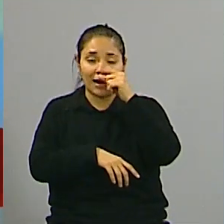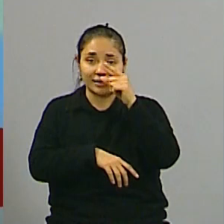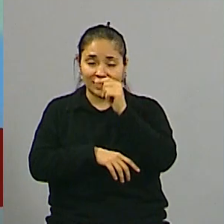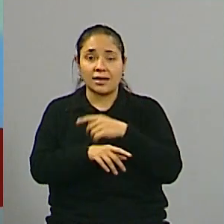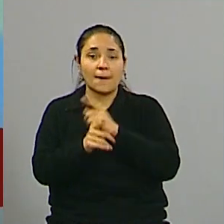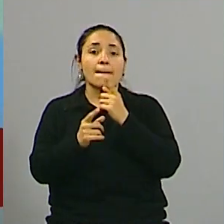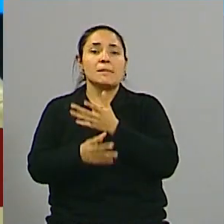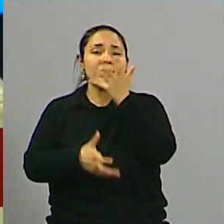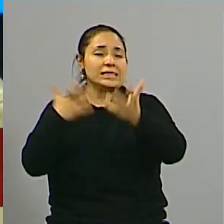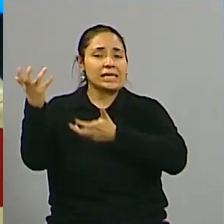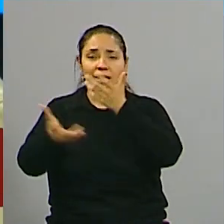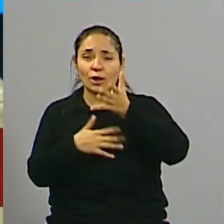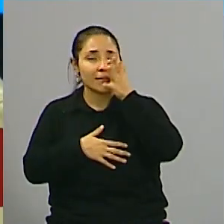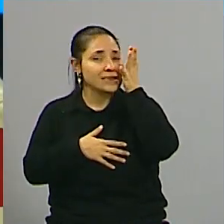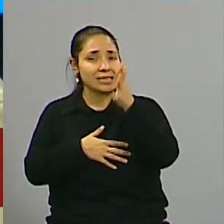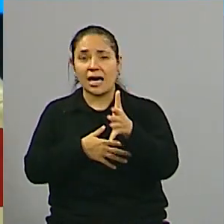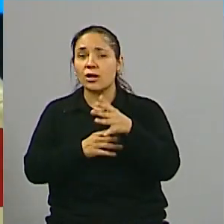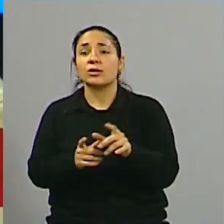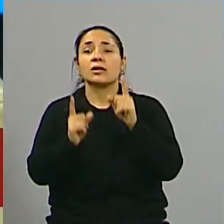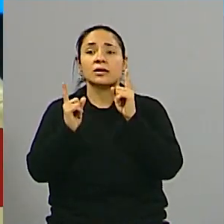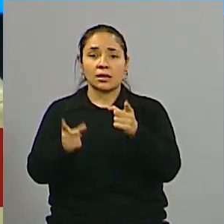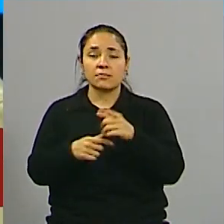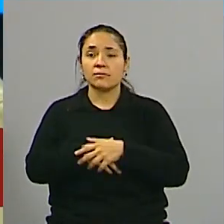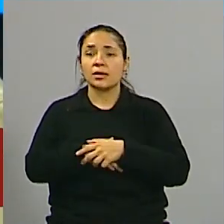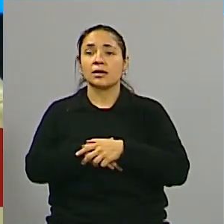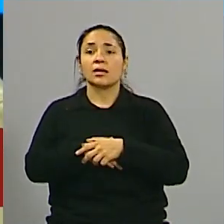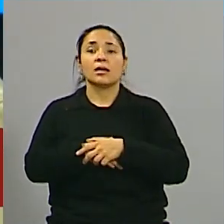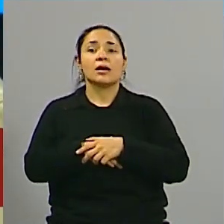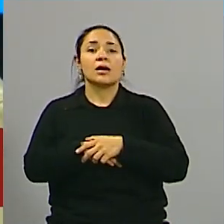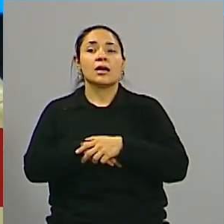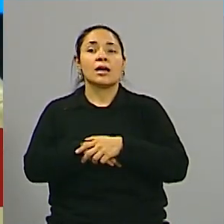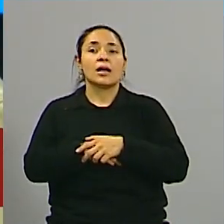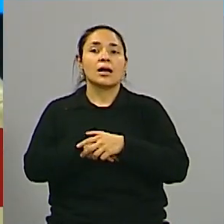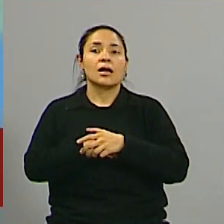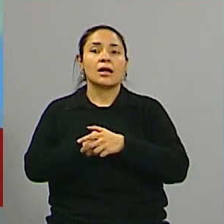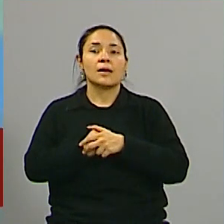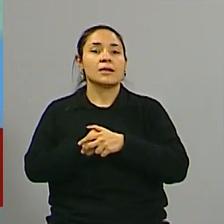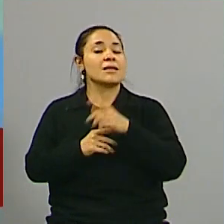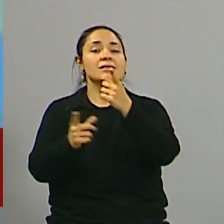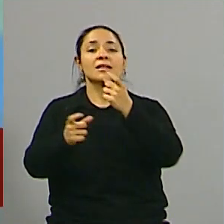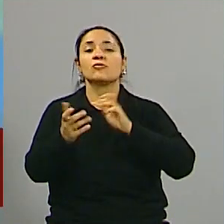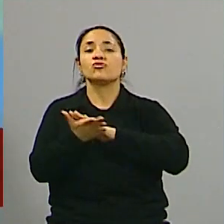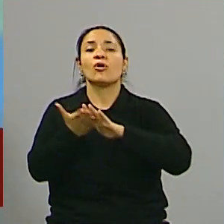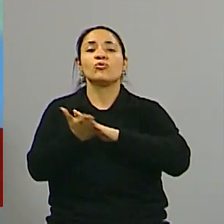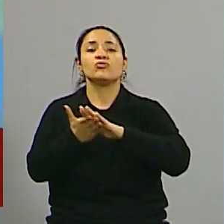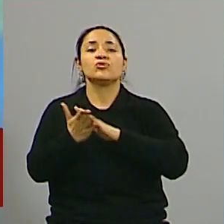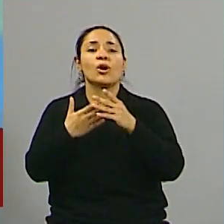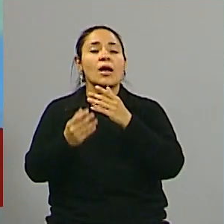hay muchos incendios y después hay reemplazo de nylon. Nosotros lo que planteamos primero que tenemos que darle una solución a los